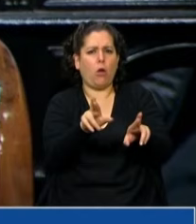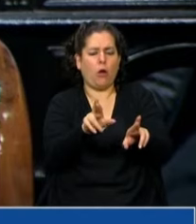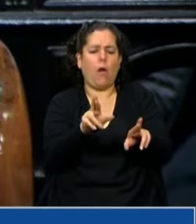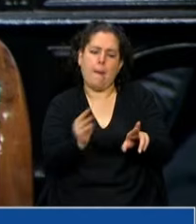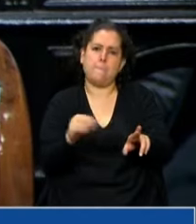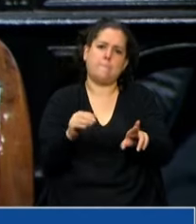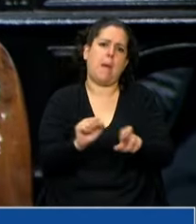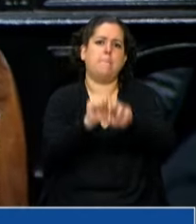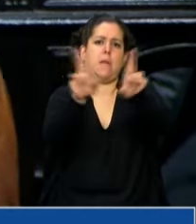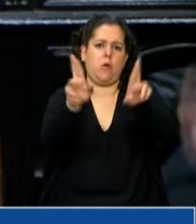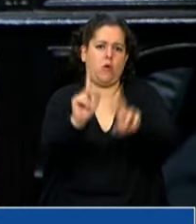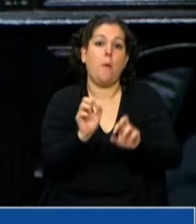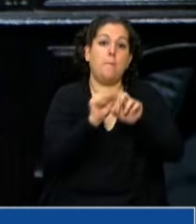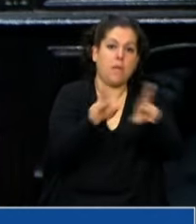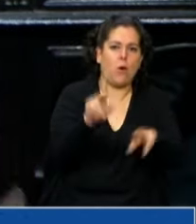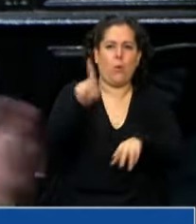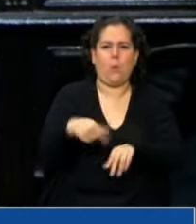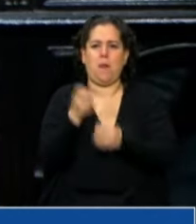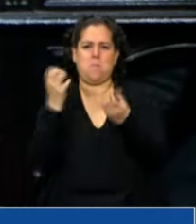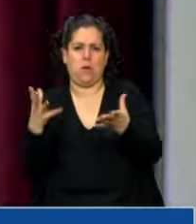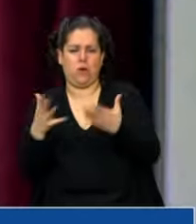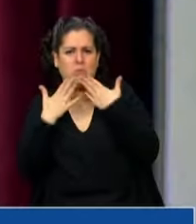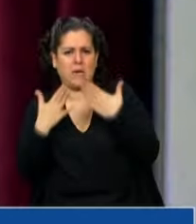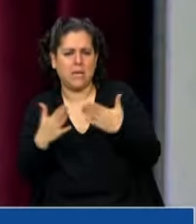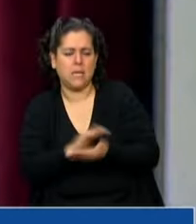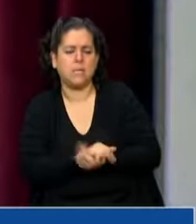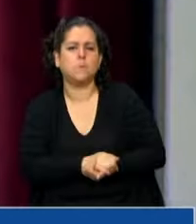sino cuanto peor, mejor. Gracias. Gracias, diputada.